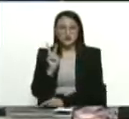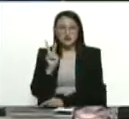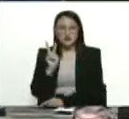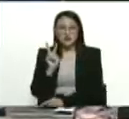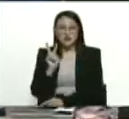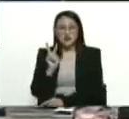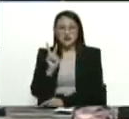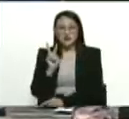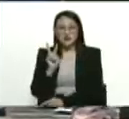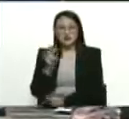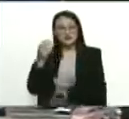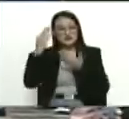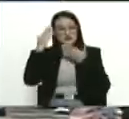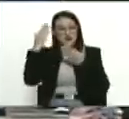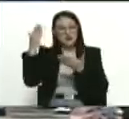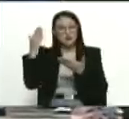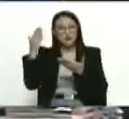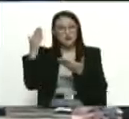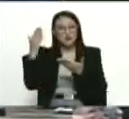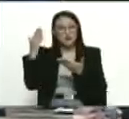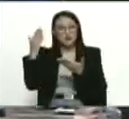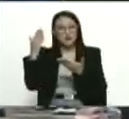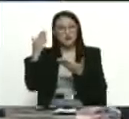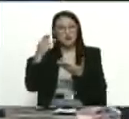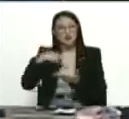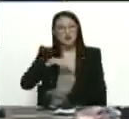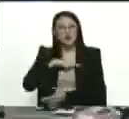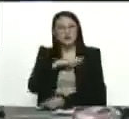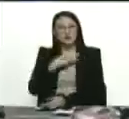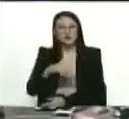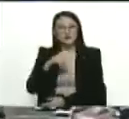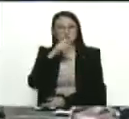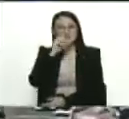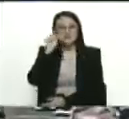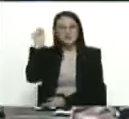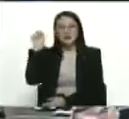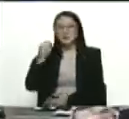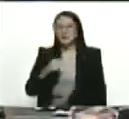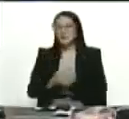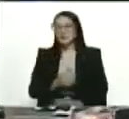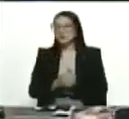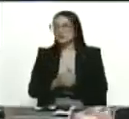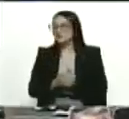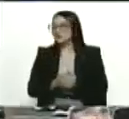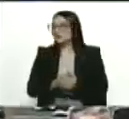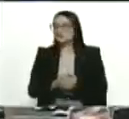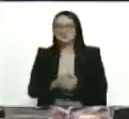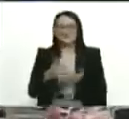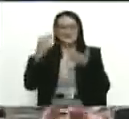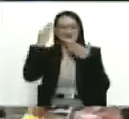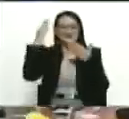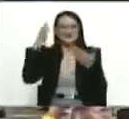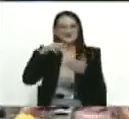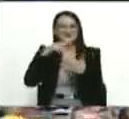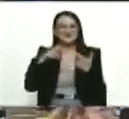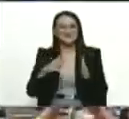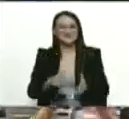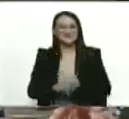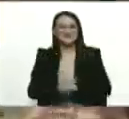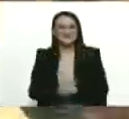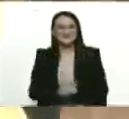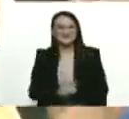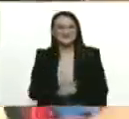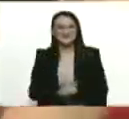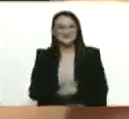le enviamos un saludo a nuestro presidente Nicolás Maduro Moro. ¡Saludos